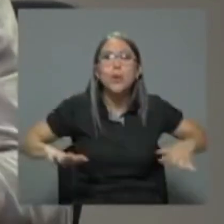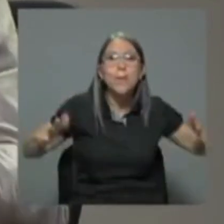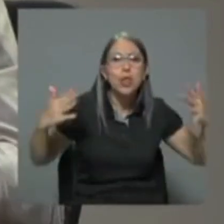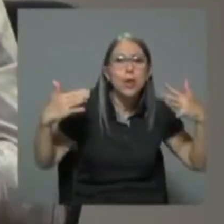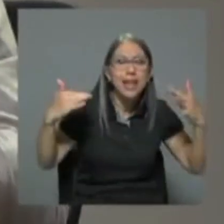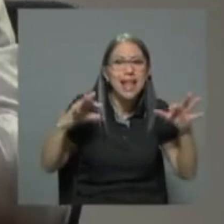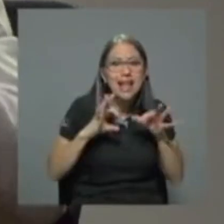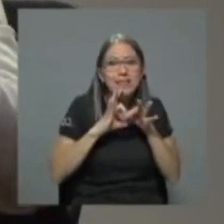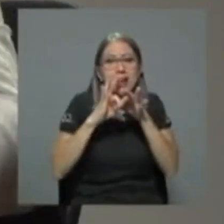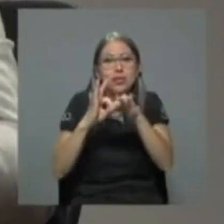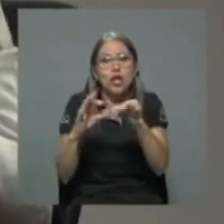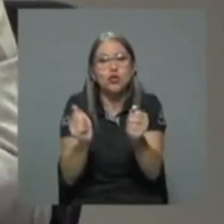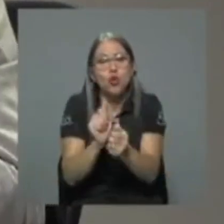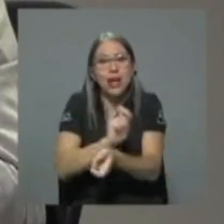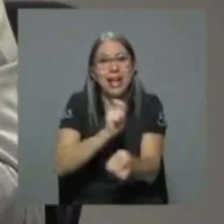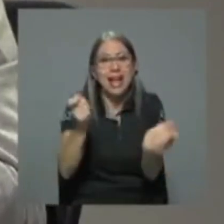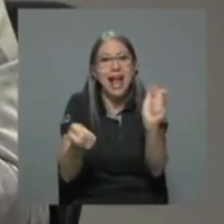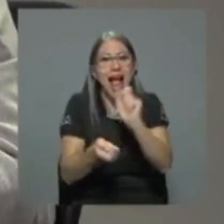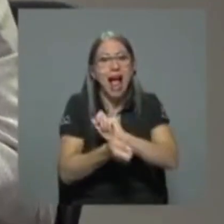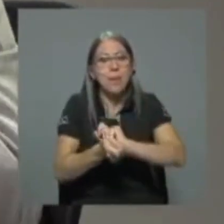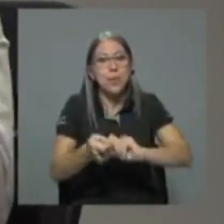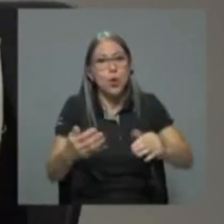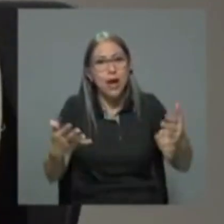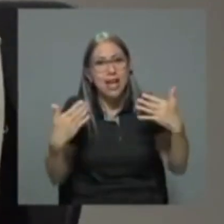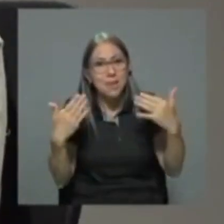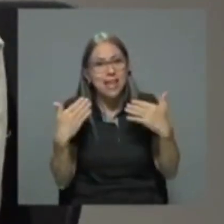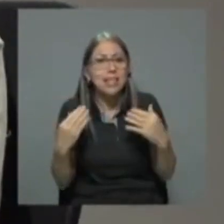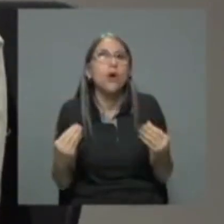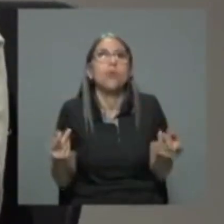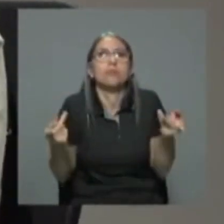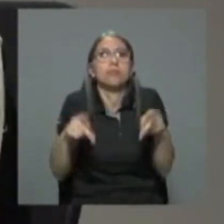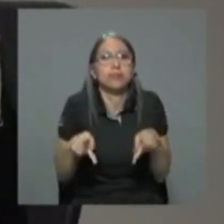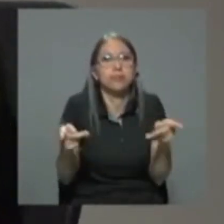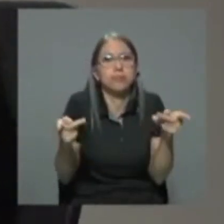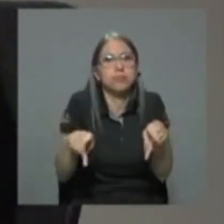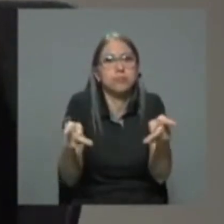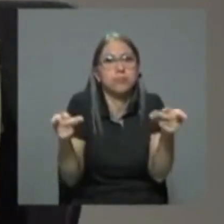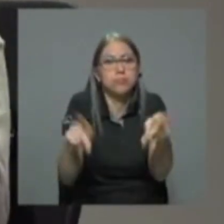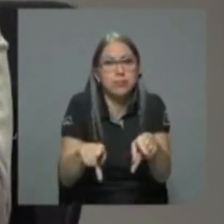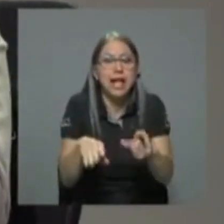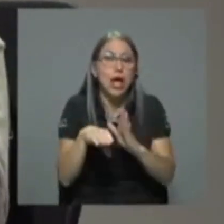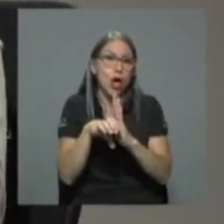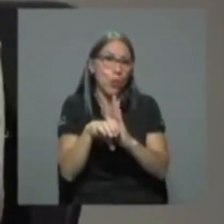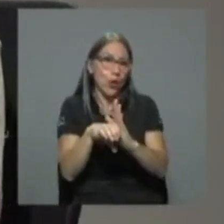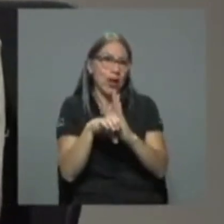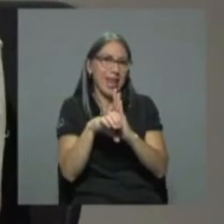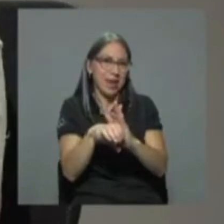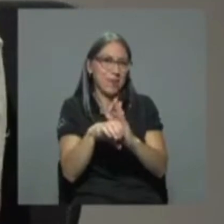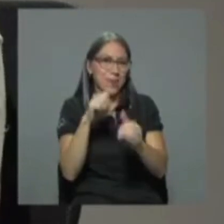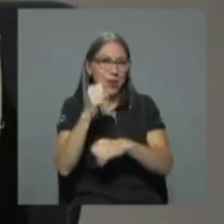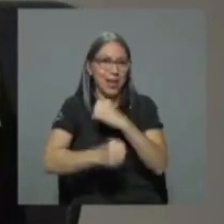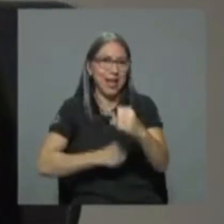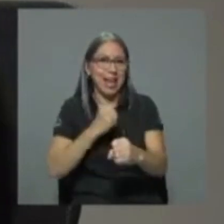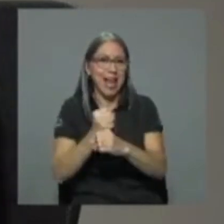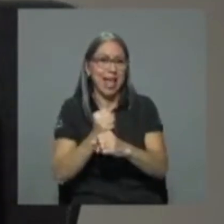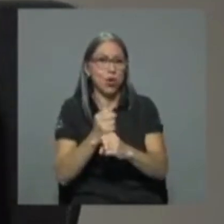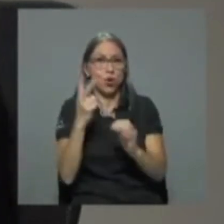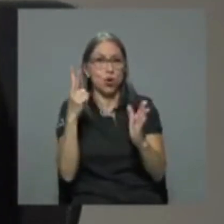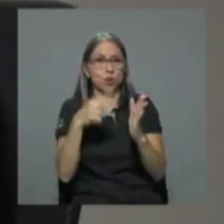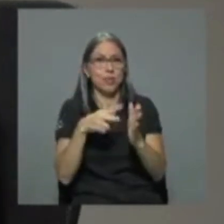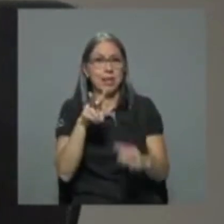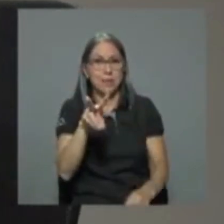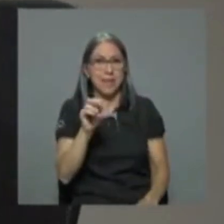cambio climático es algo más recurrente. Por ejemplo, en el 2020, países